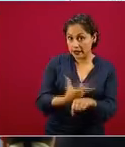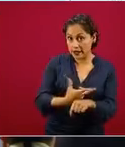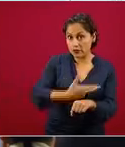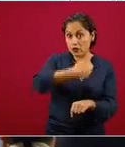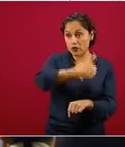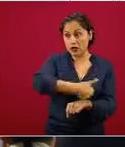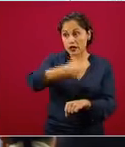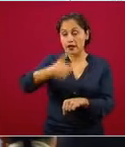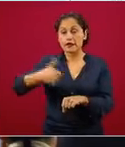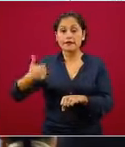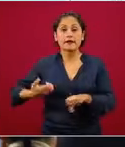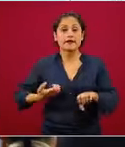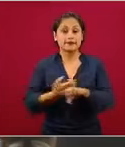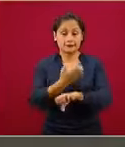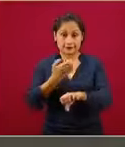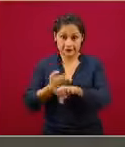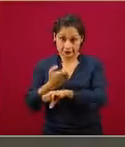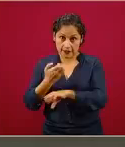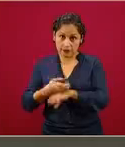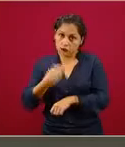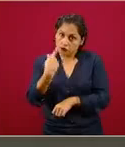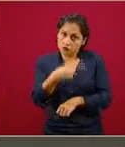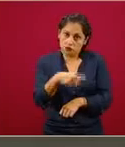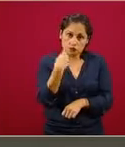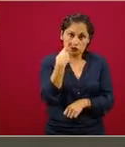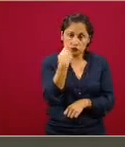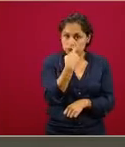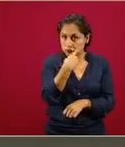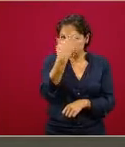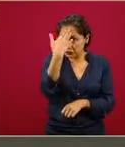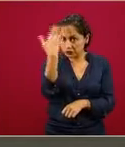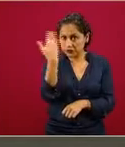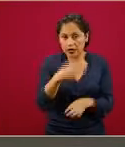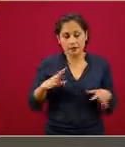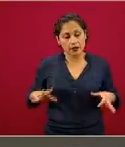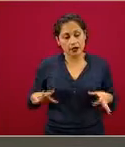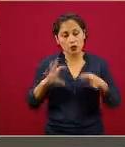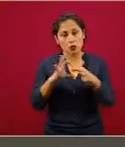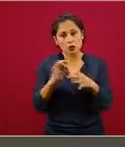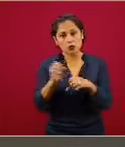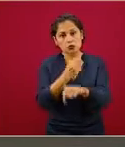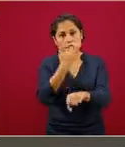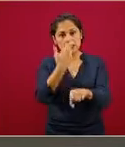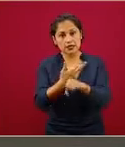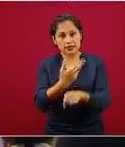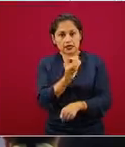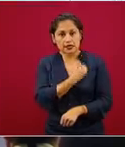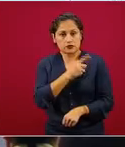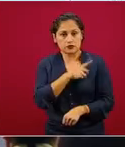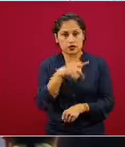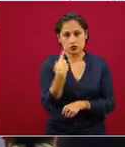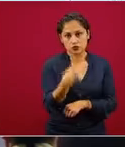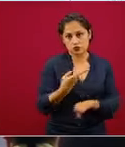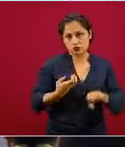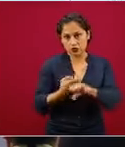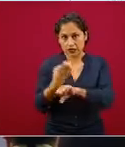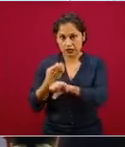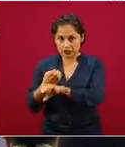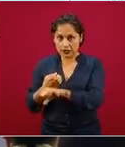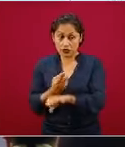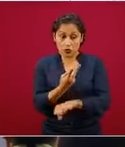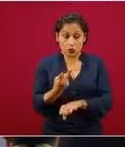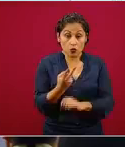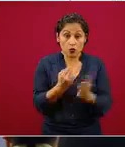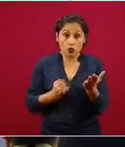sus comunidades académicas y de las y los secretarios de salud, deberán tomar decisiones respecto a